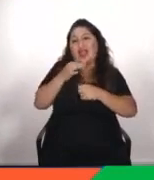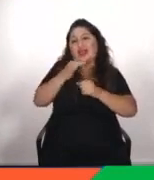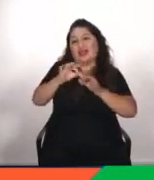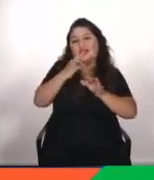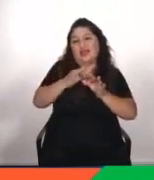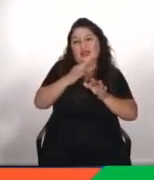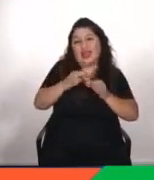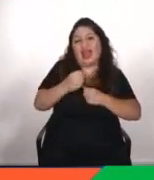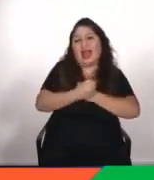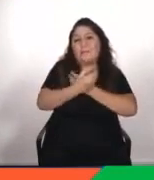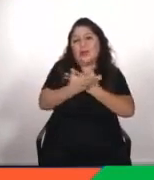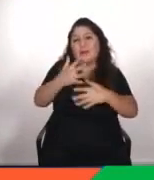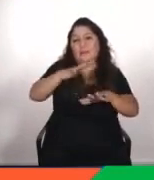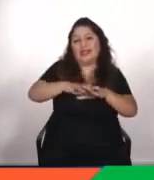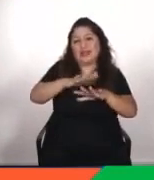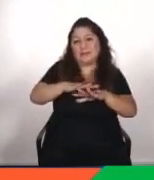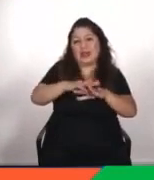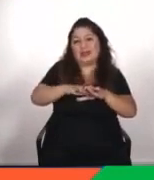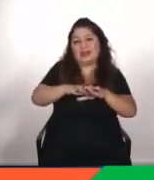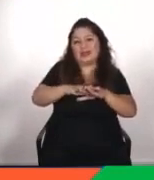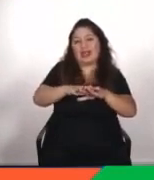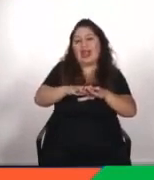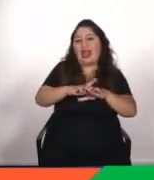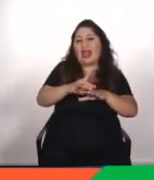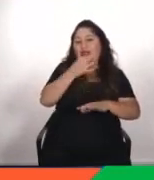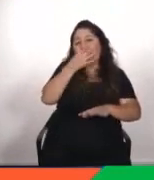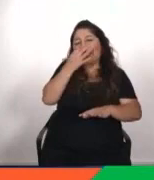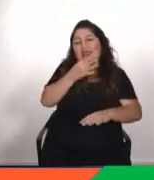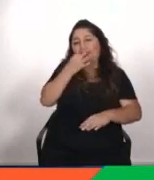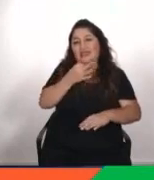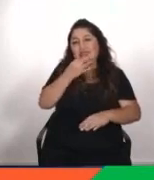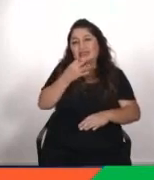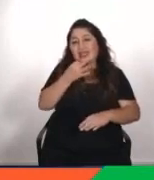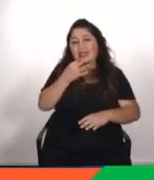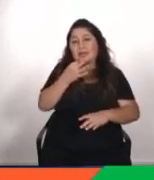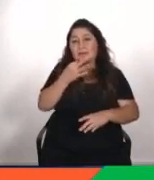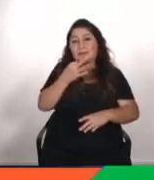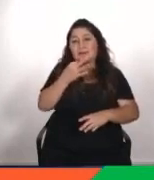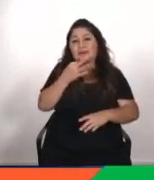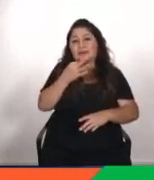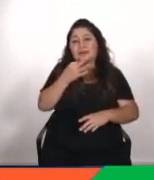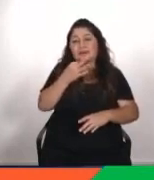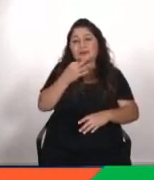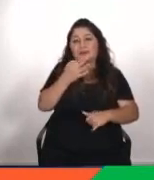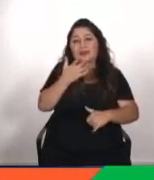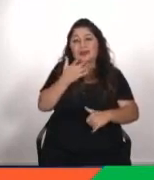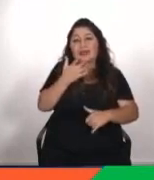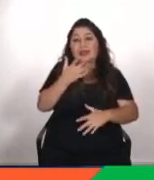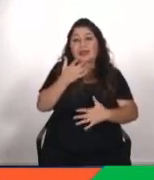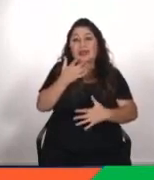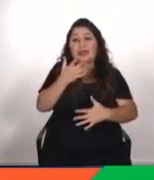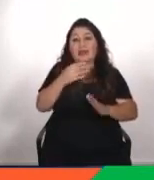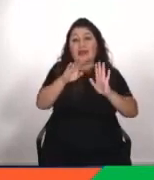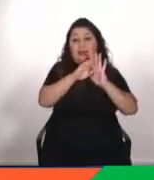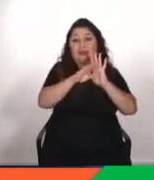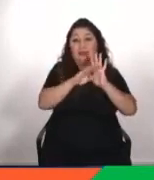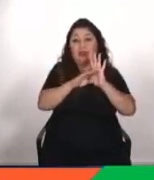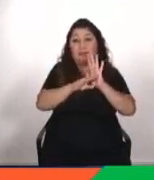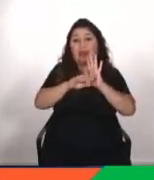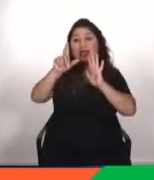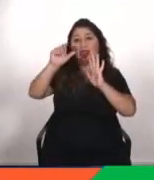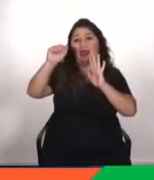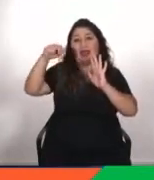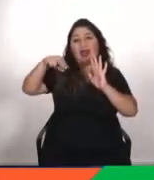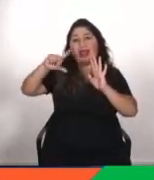Frenkel, donde traza una panorámica sobre el programa Langlands. Digo